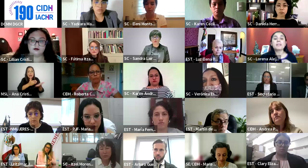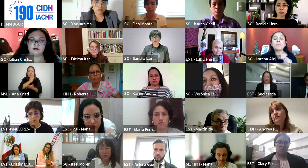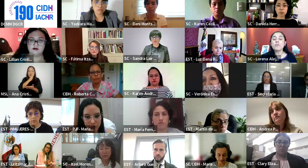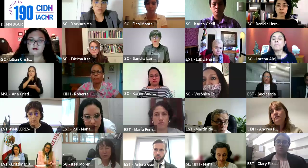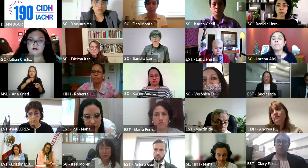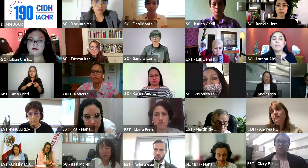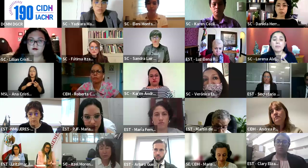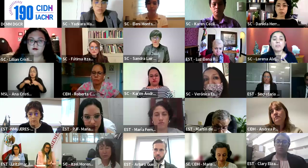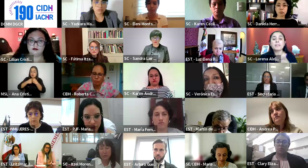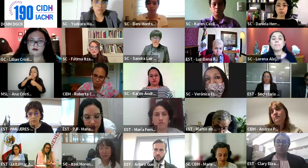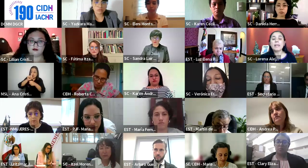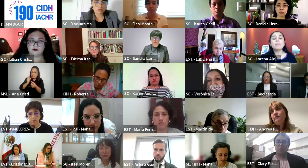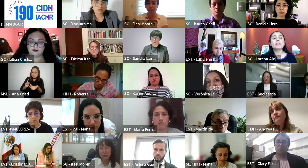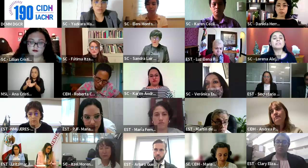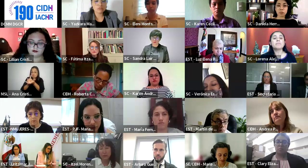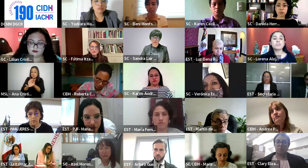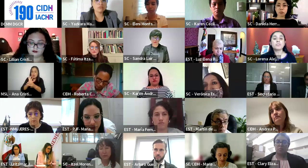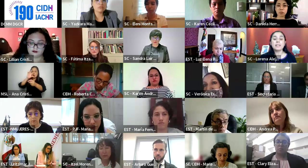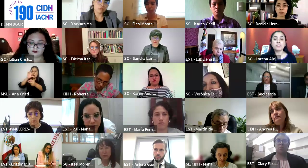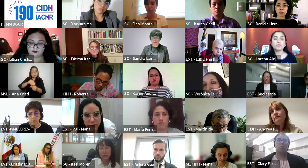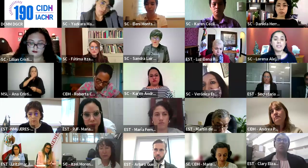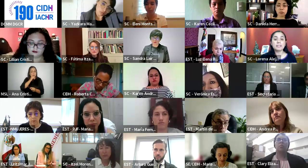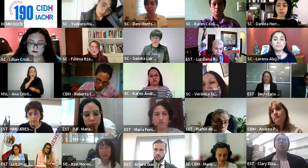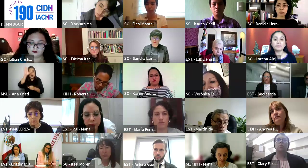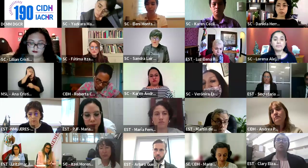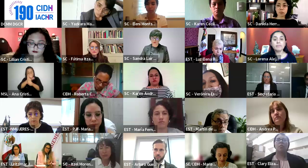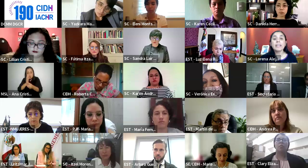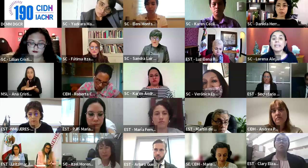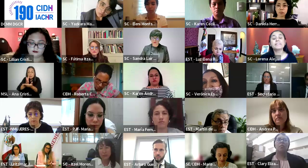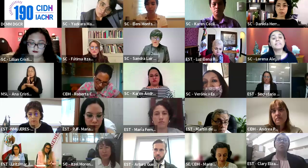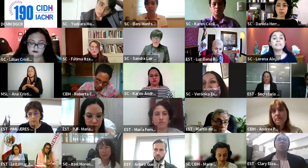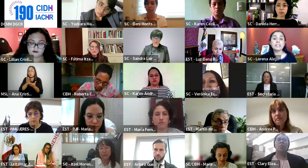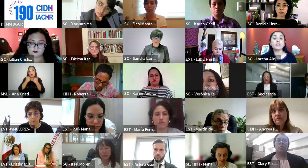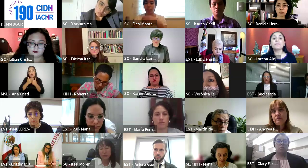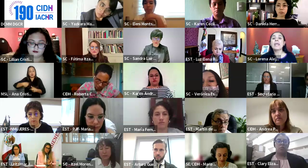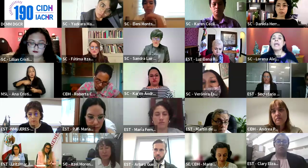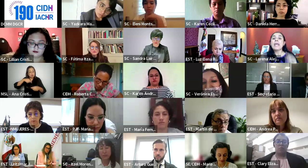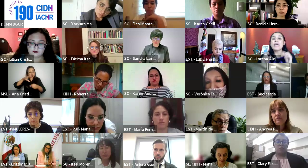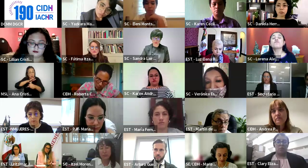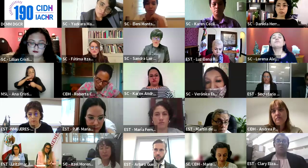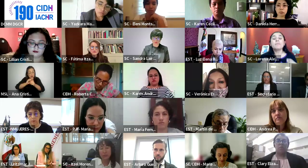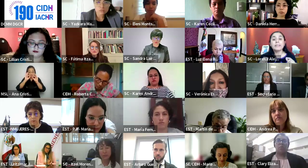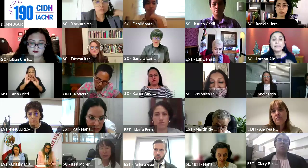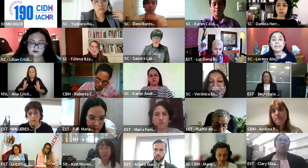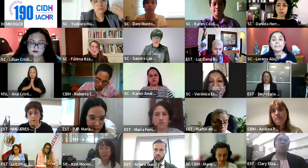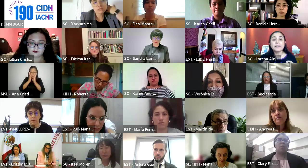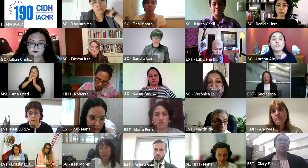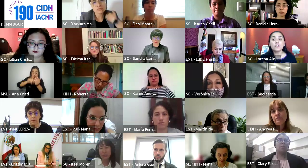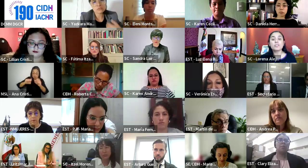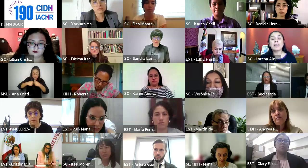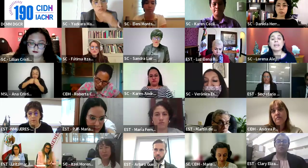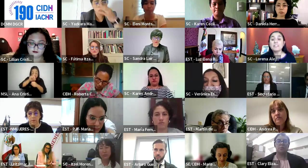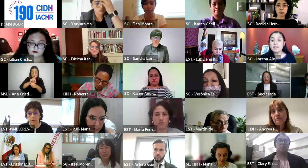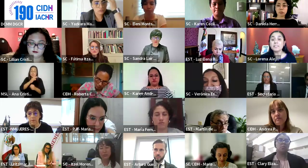limitan nuestra plena participación en la sociedad. En este sentido, es fundamental que